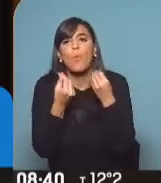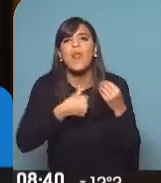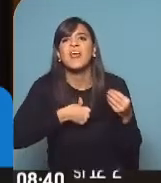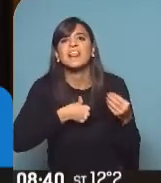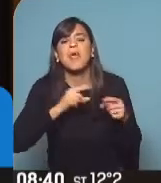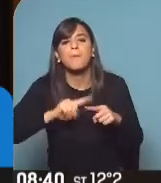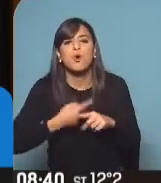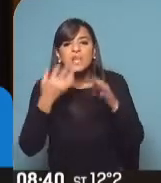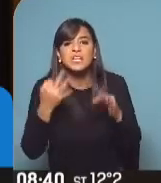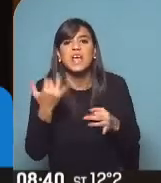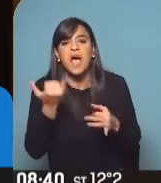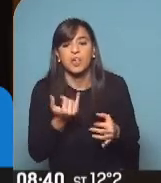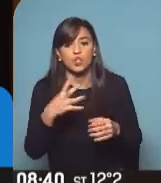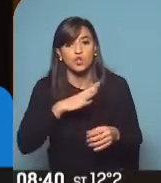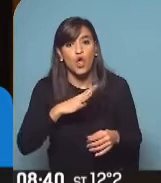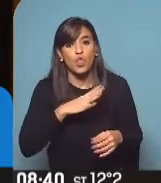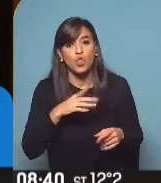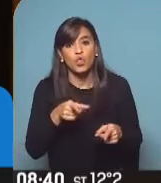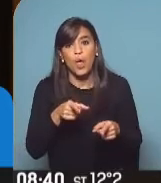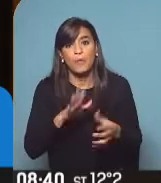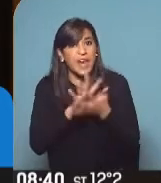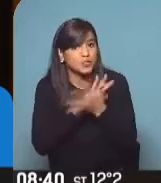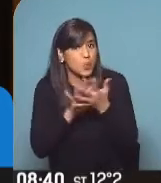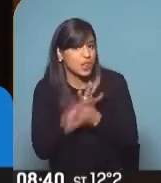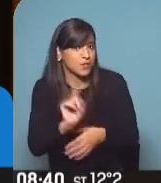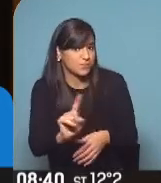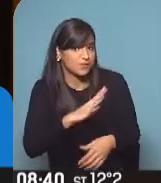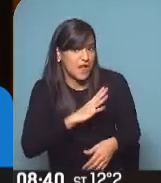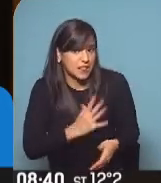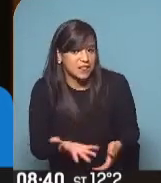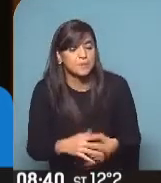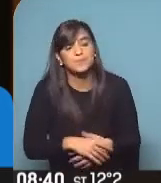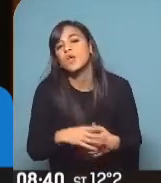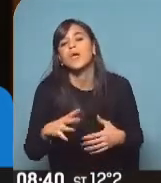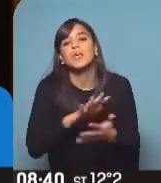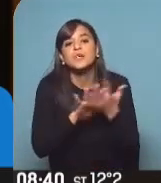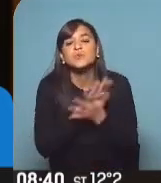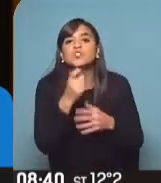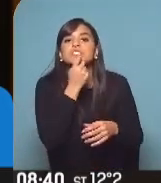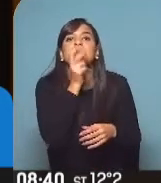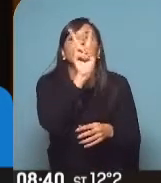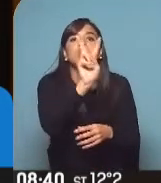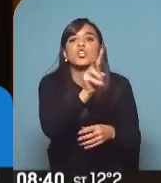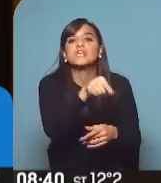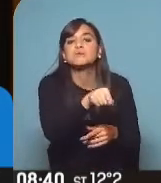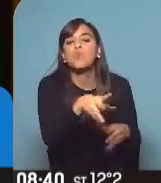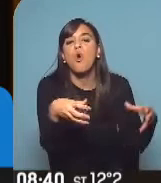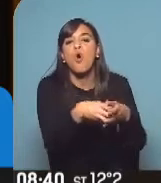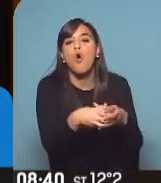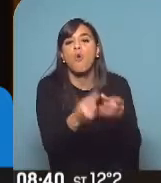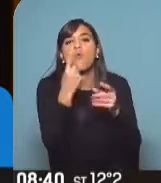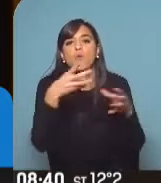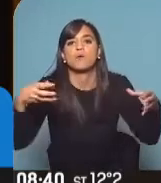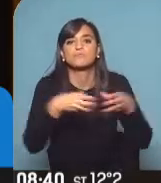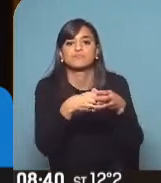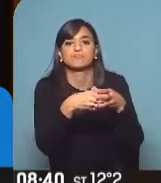política va a tener que todavía en verdad no está resuelta no está resuelto si el peronismo va a ser una fuerza más